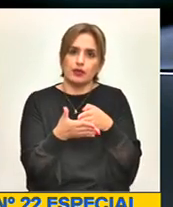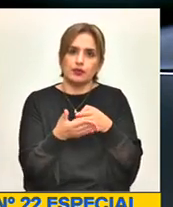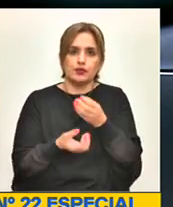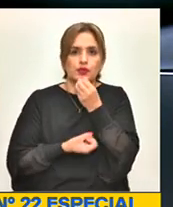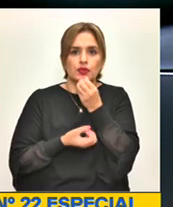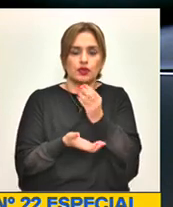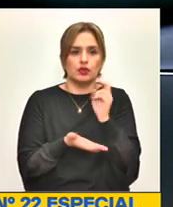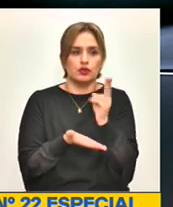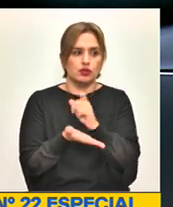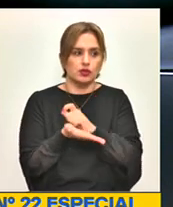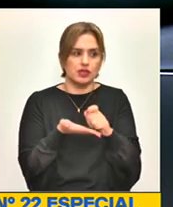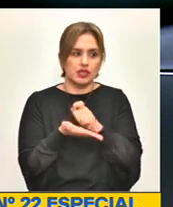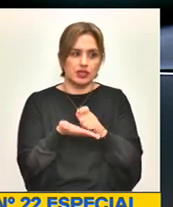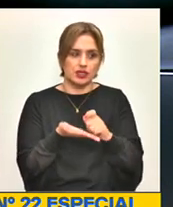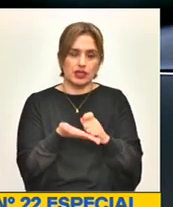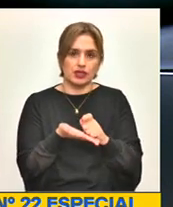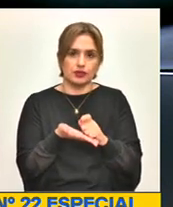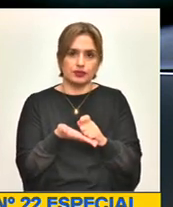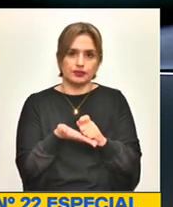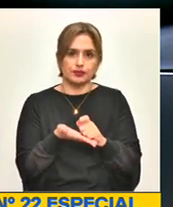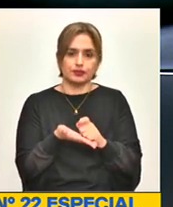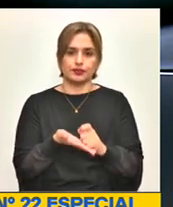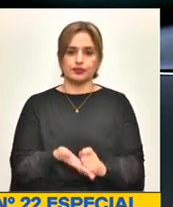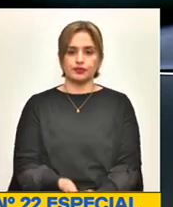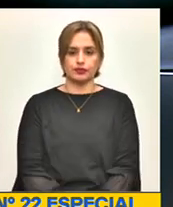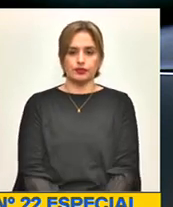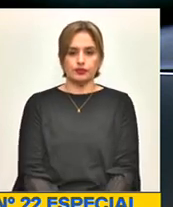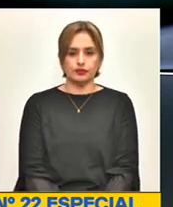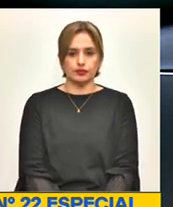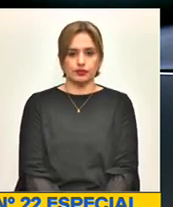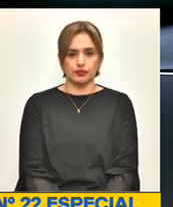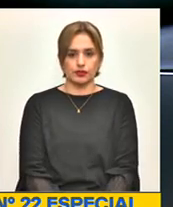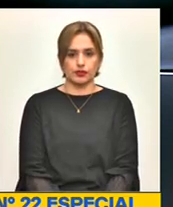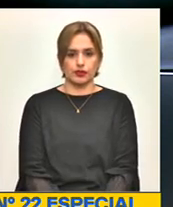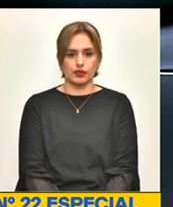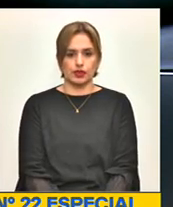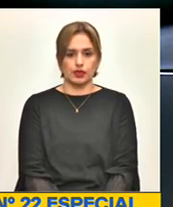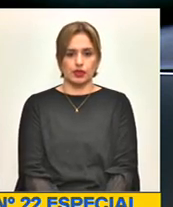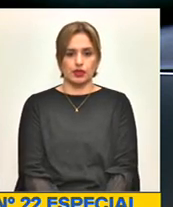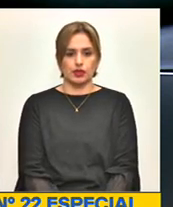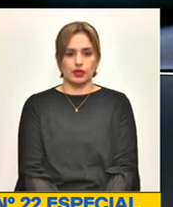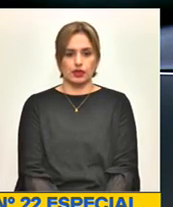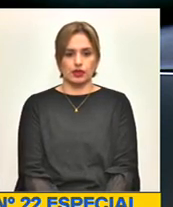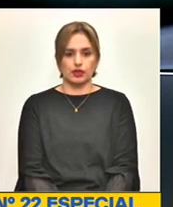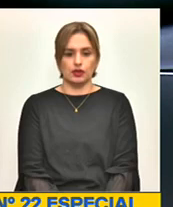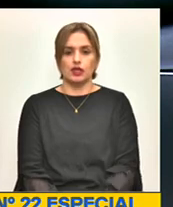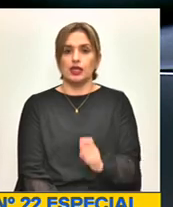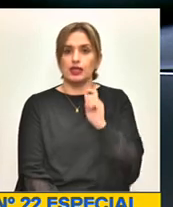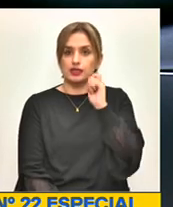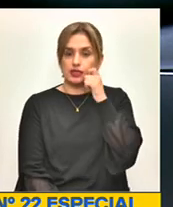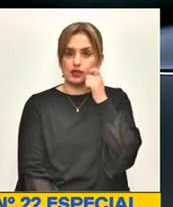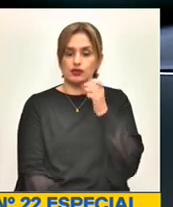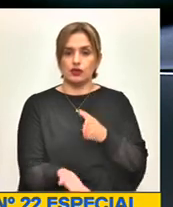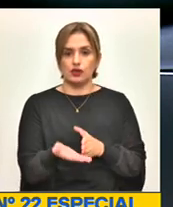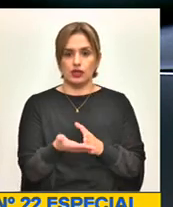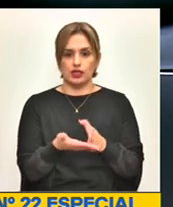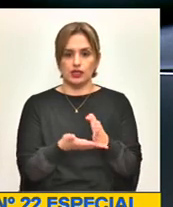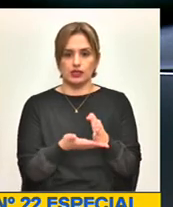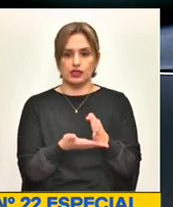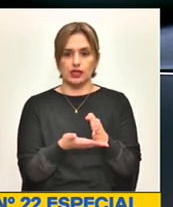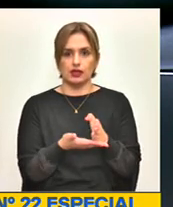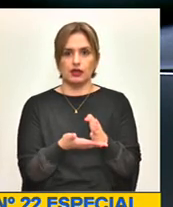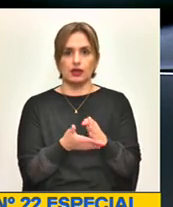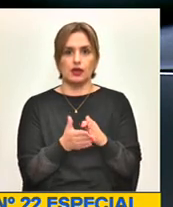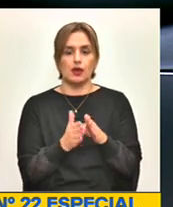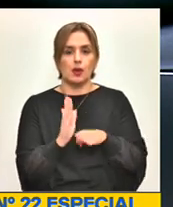subsecretario limitando la efectividad de la medida si bien el estado de excepción significó Iniciar una